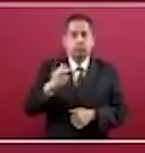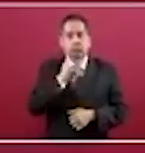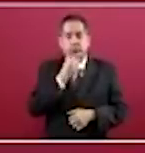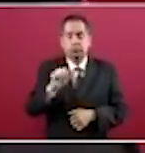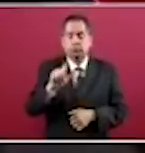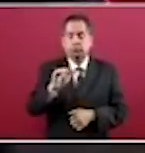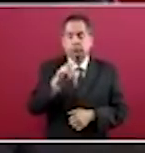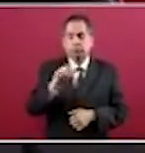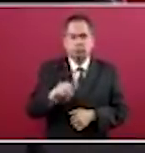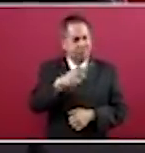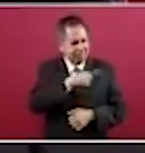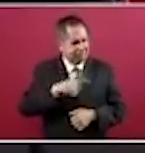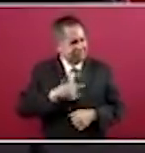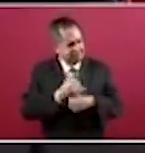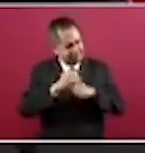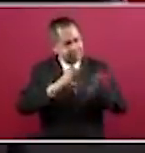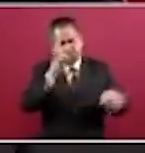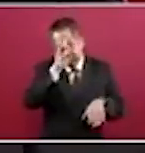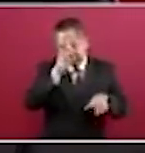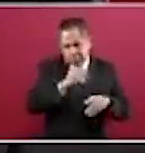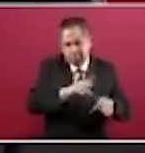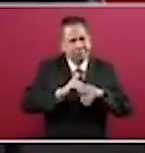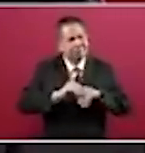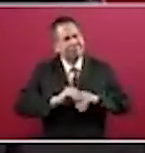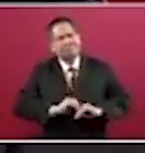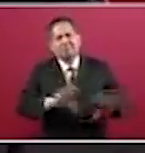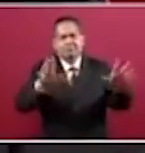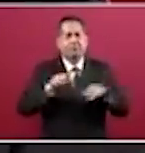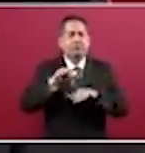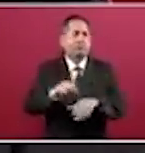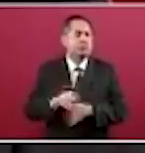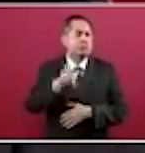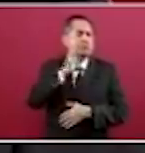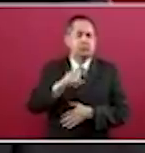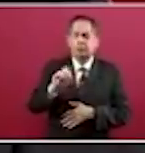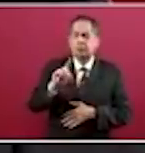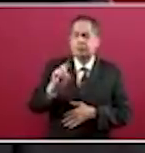Alejandro Germanero, que dé a conocer todo lo de Odebrecht